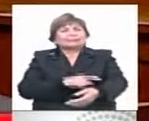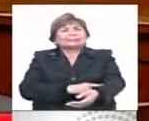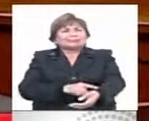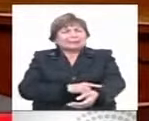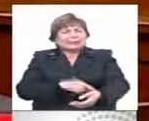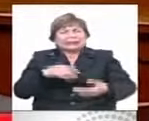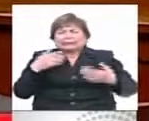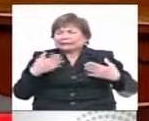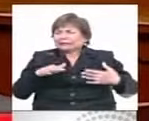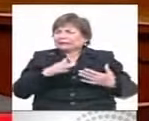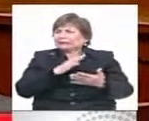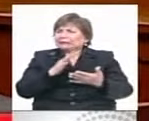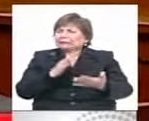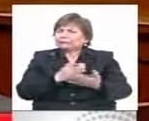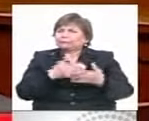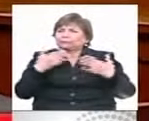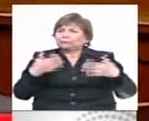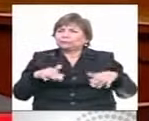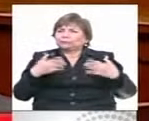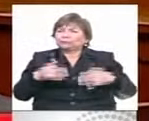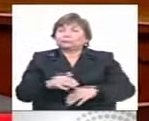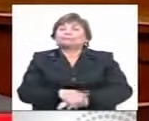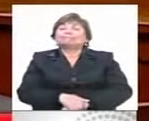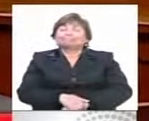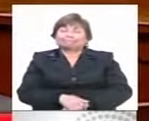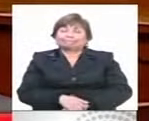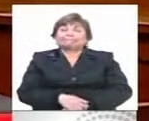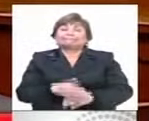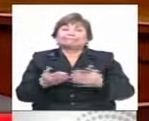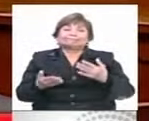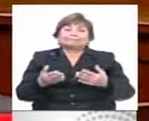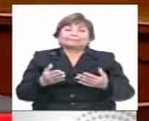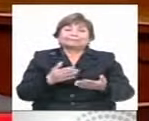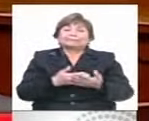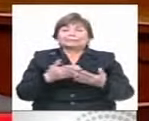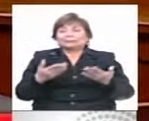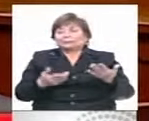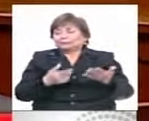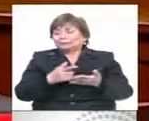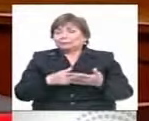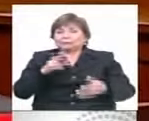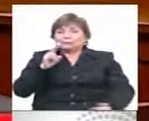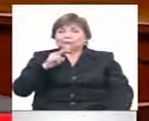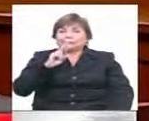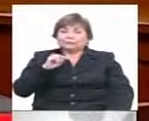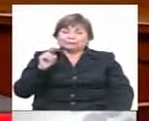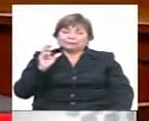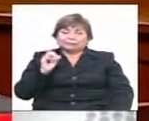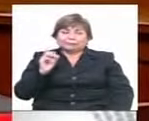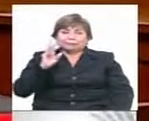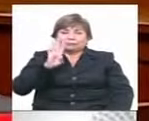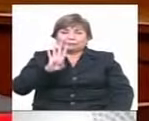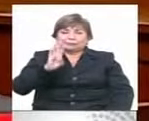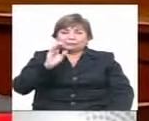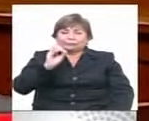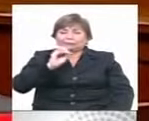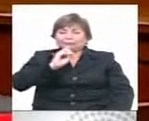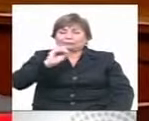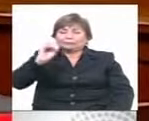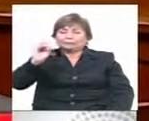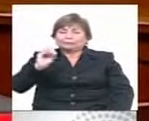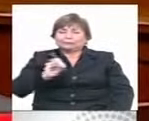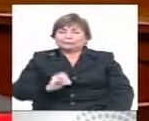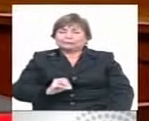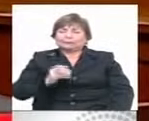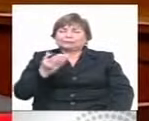problema de salud pública grave. Según reporta el ENDES 2020, el 40% de los